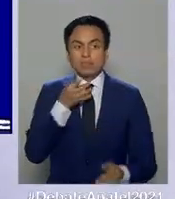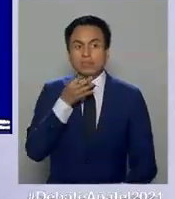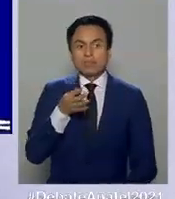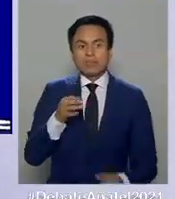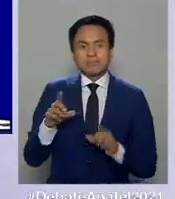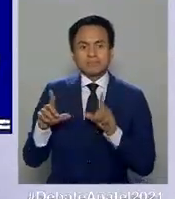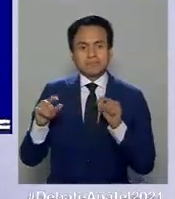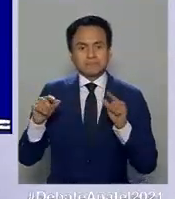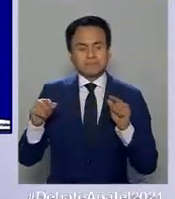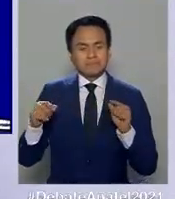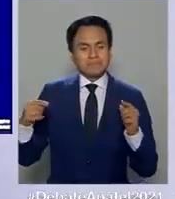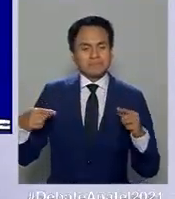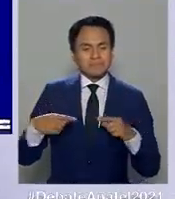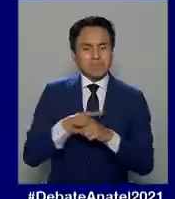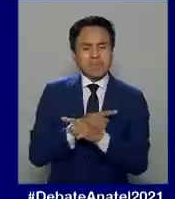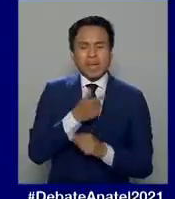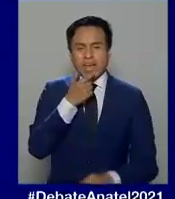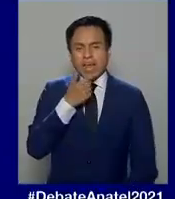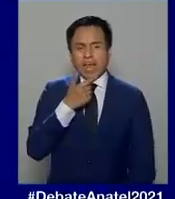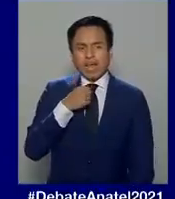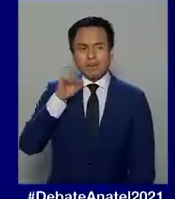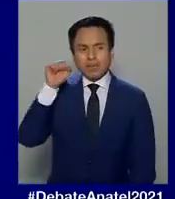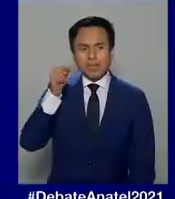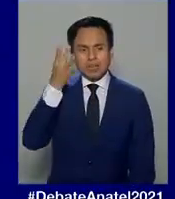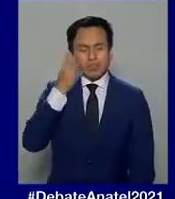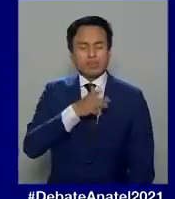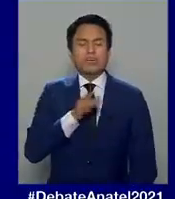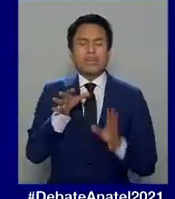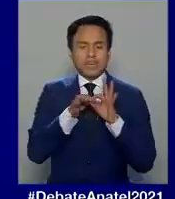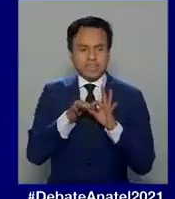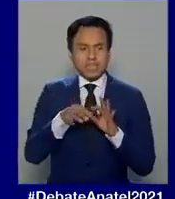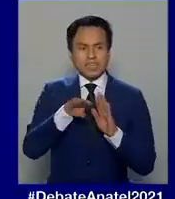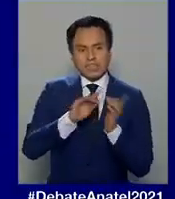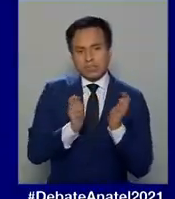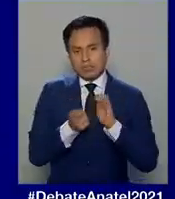Muchas gracias, Gabriel. Muchas gracias, José Antonio. Sería bueno que ustedes pasamos al siguiente segmento,